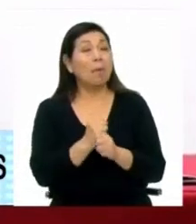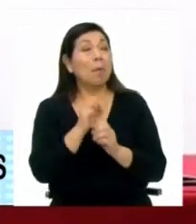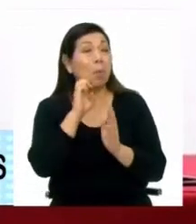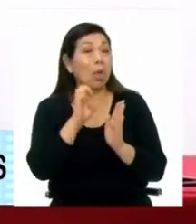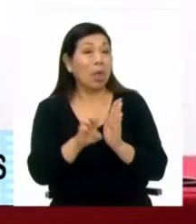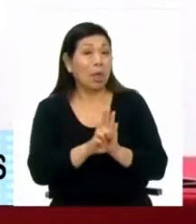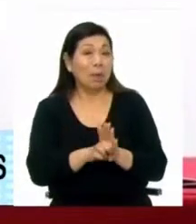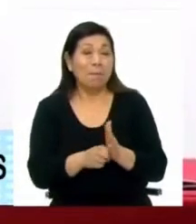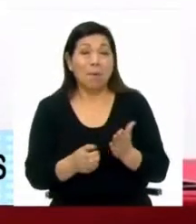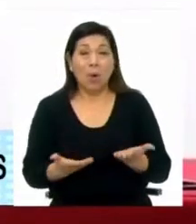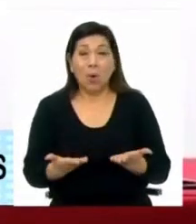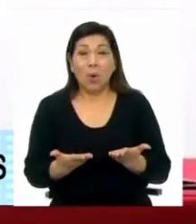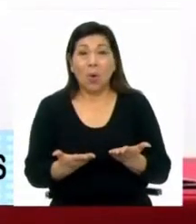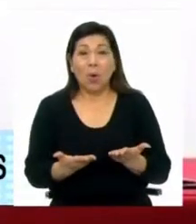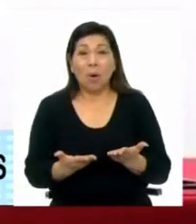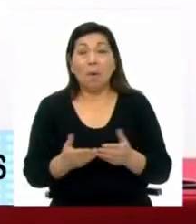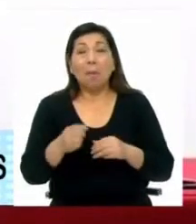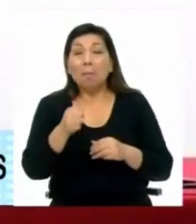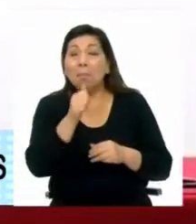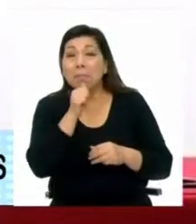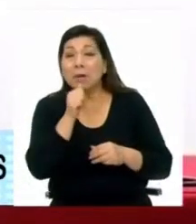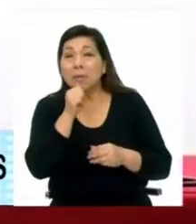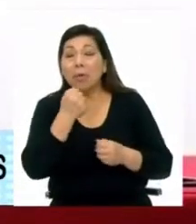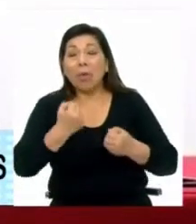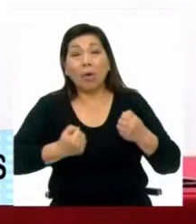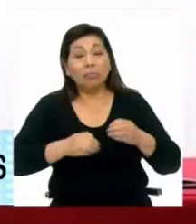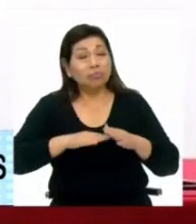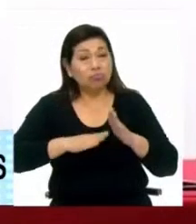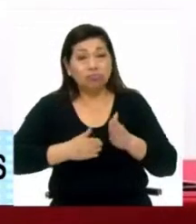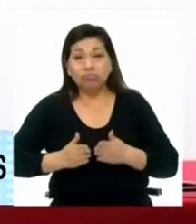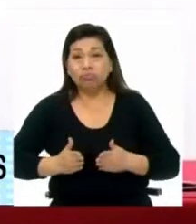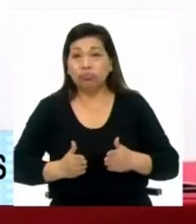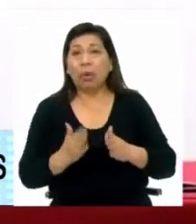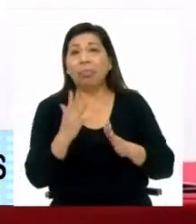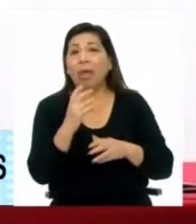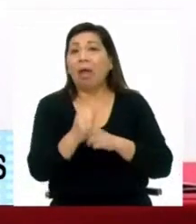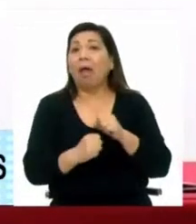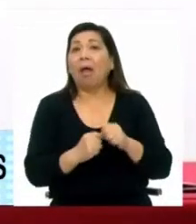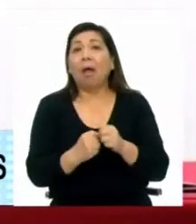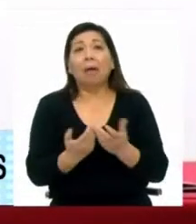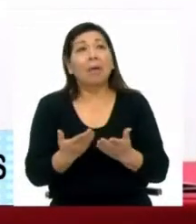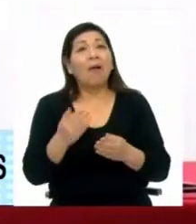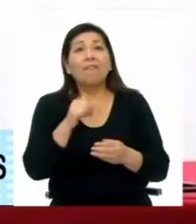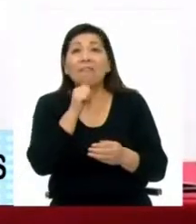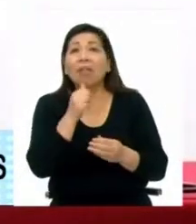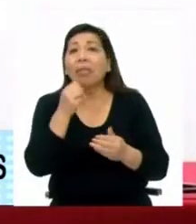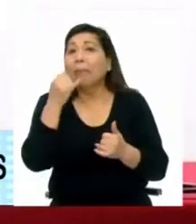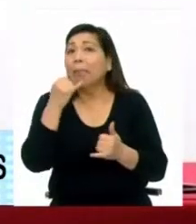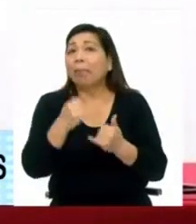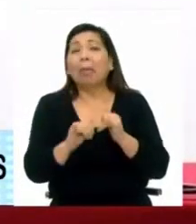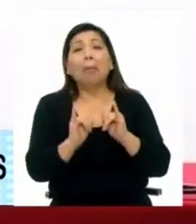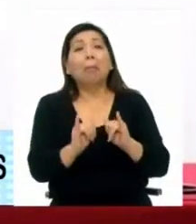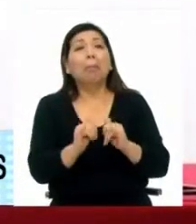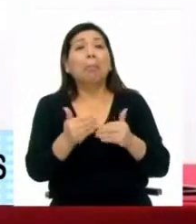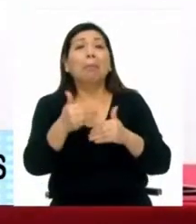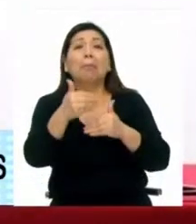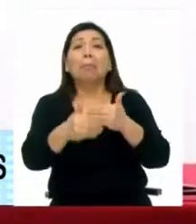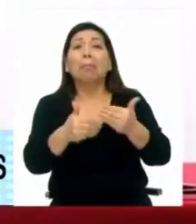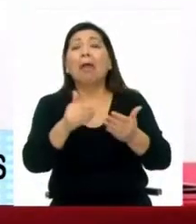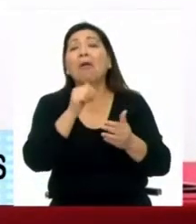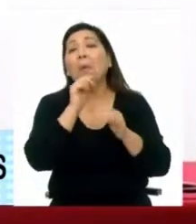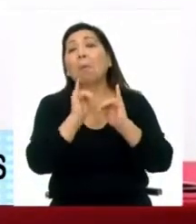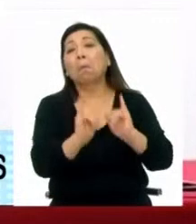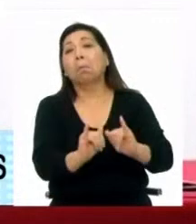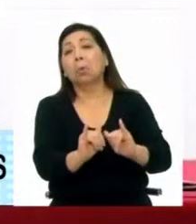por ejemplo, una de asociación público-privada, la Autopista del Sol, que tiene más de 10 años y que no puede completarse porque todavía no se completan procesos